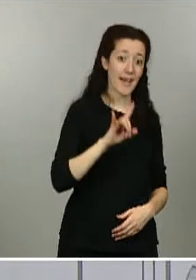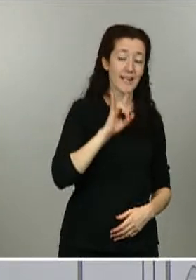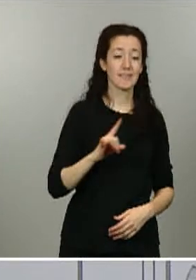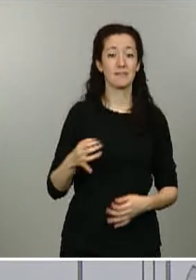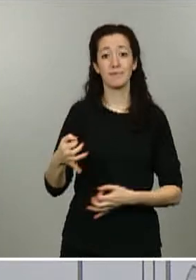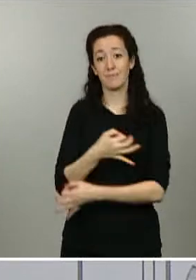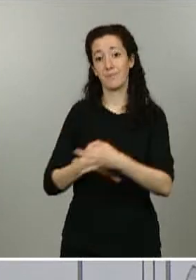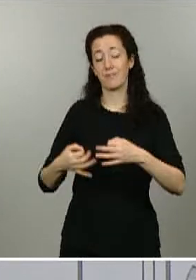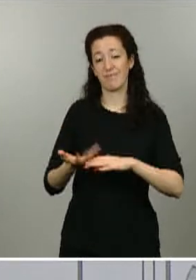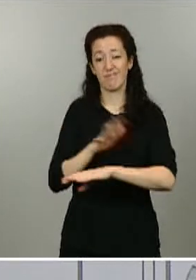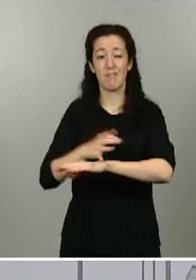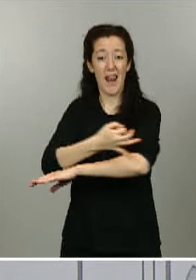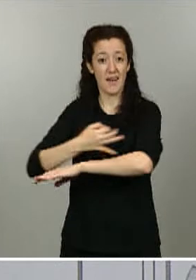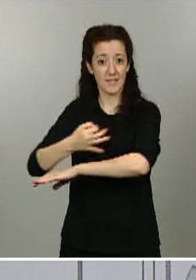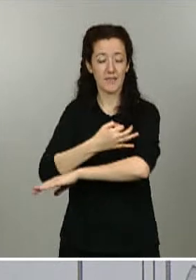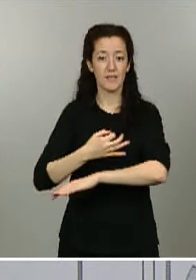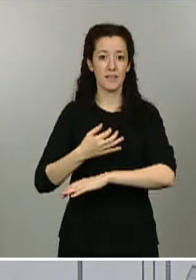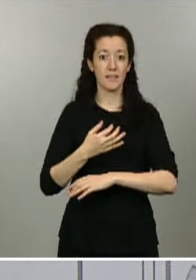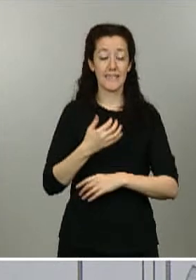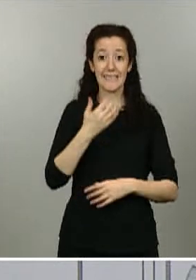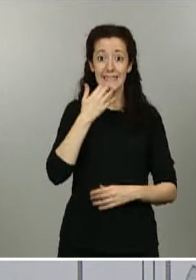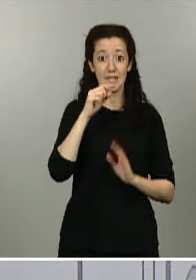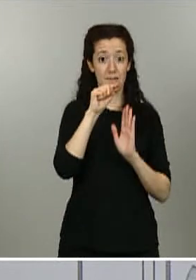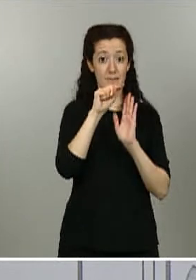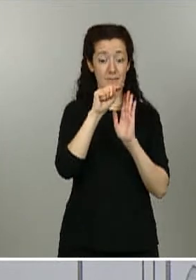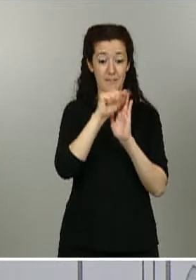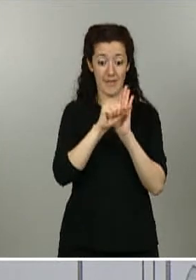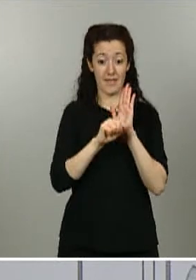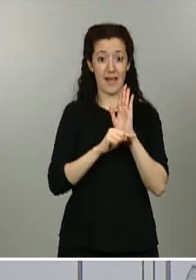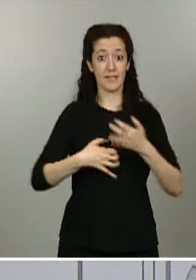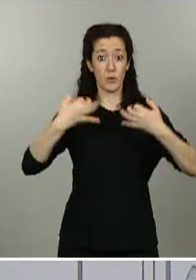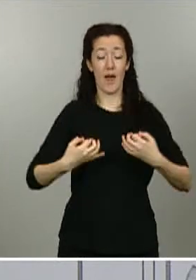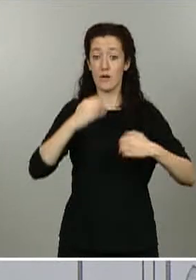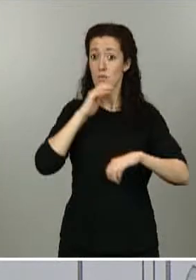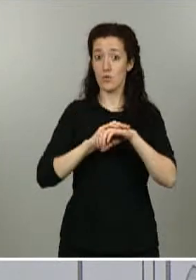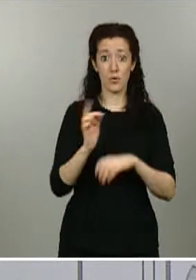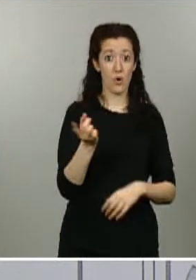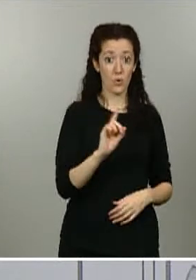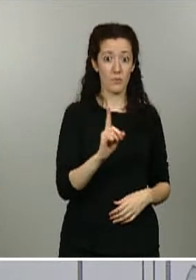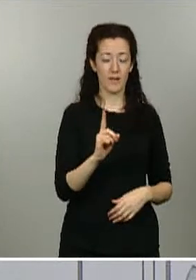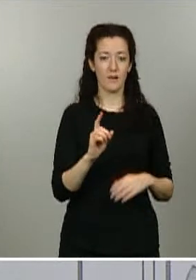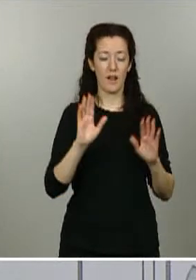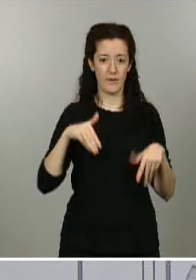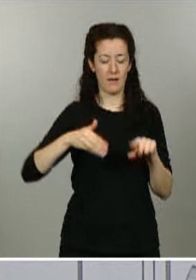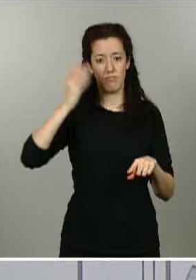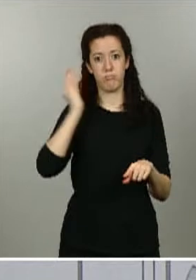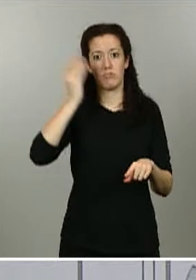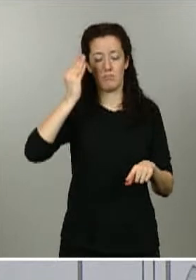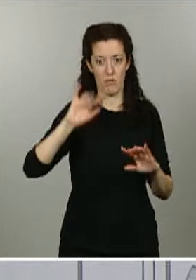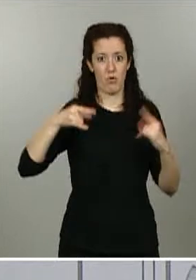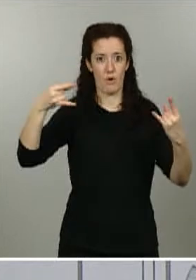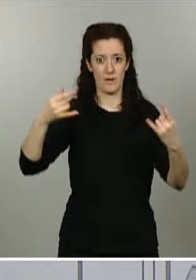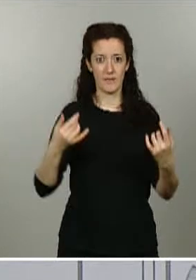de no guardar las medidas de seguridad en los aviones, por supuesto que será mayor que en otras zonas de España. Yo creo que se deben de